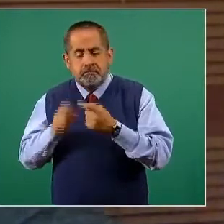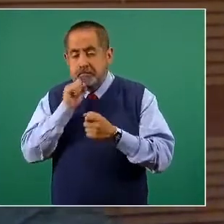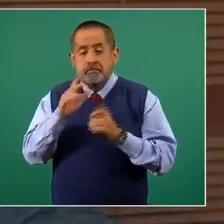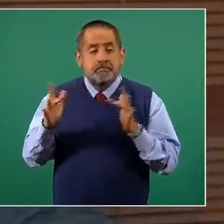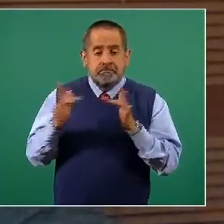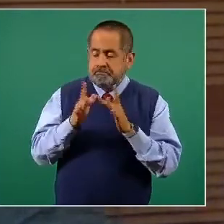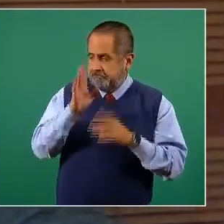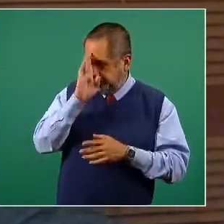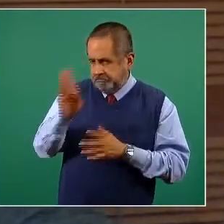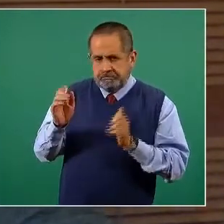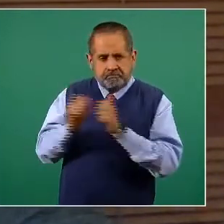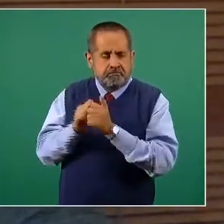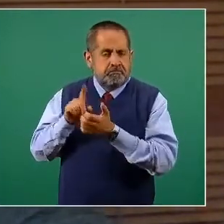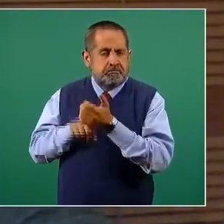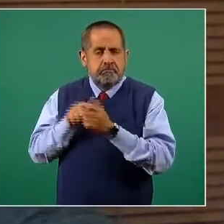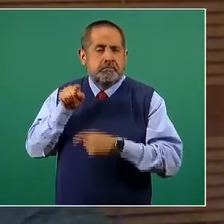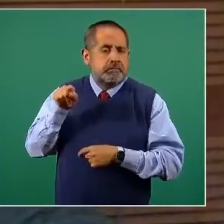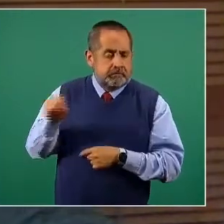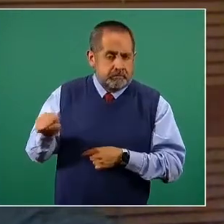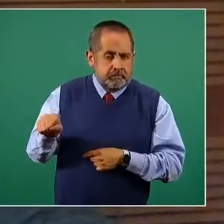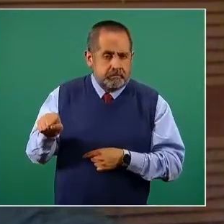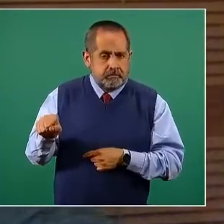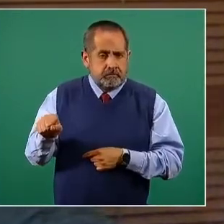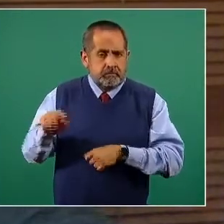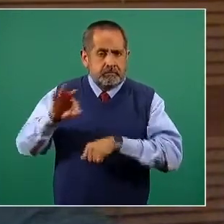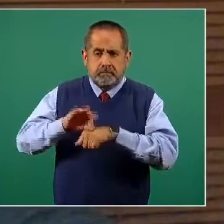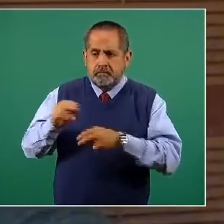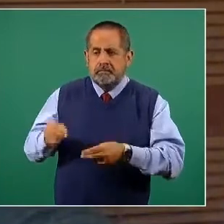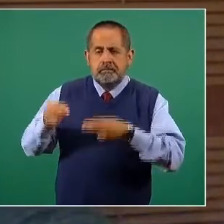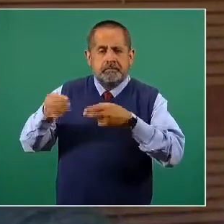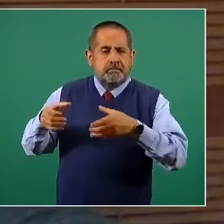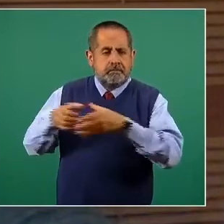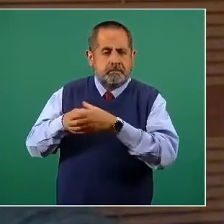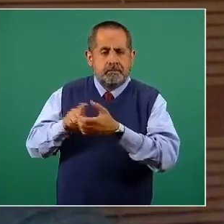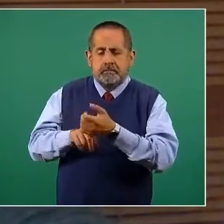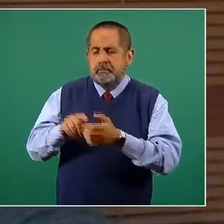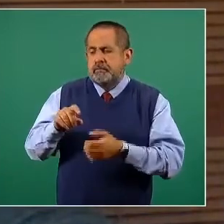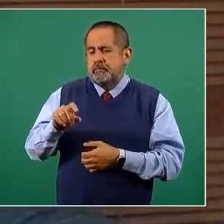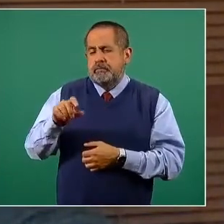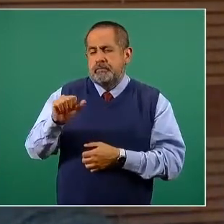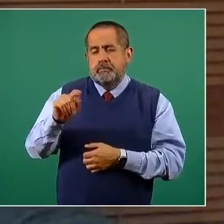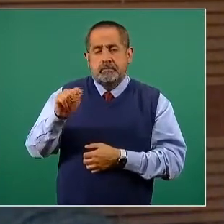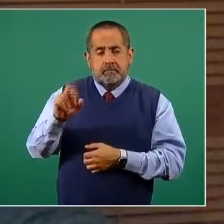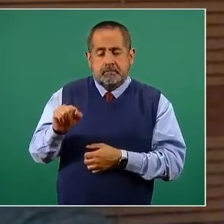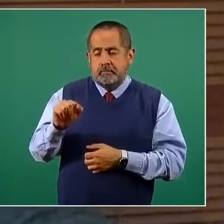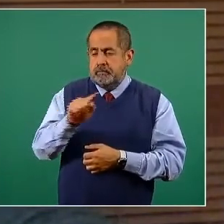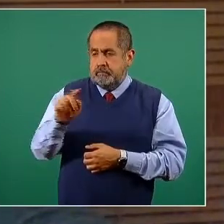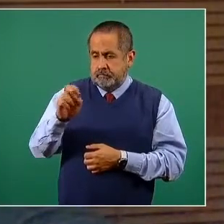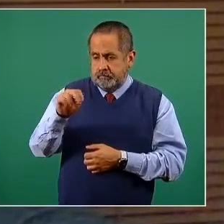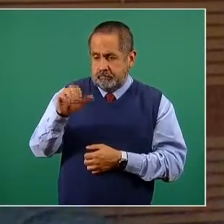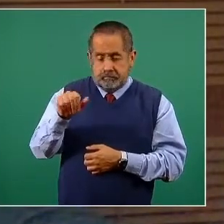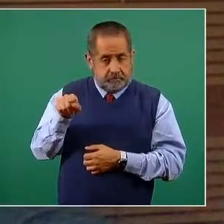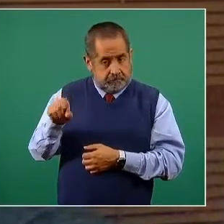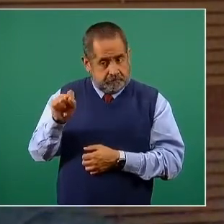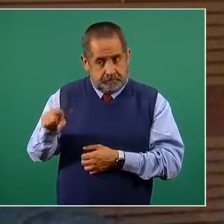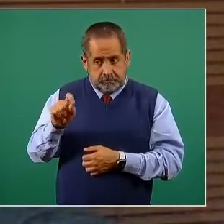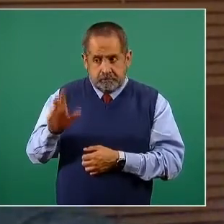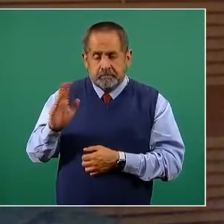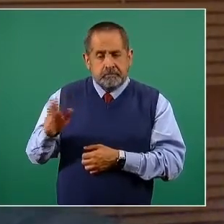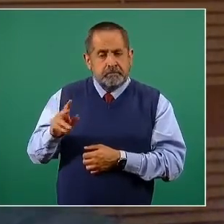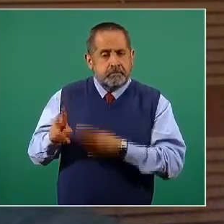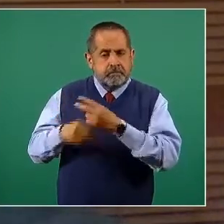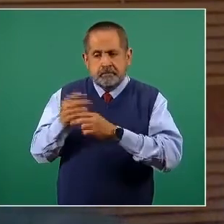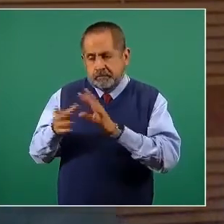contacto directo con la farmacéutica AstraZeneca, que como también se ha mencionado, el